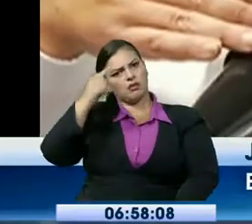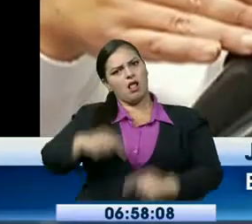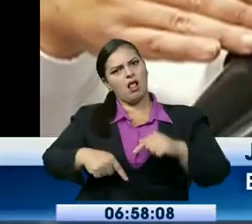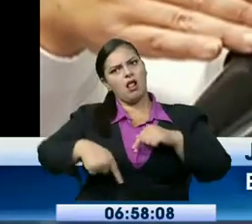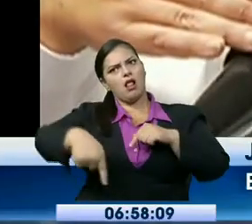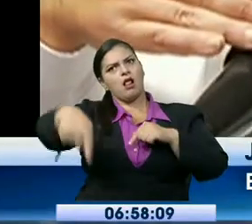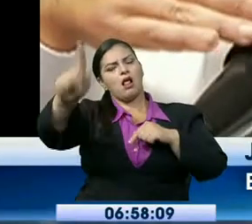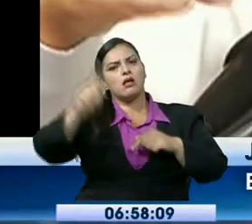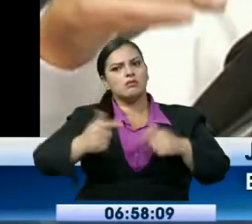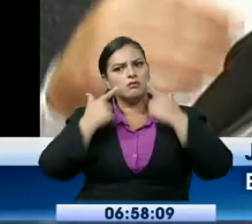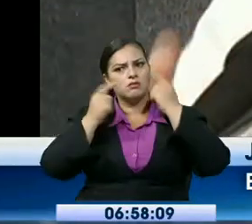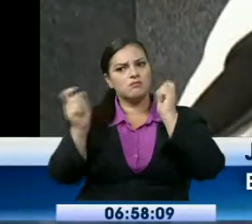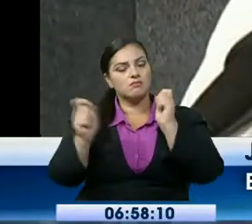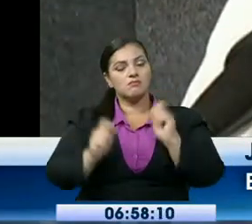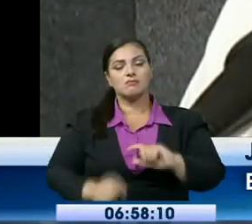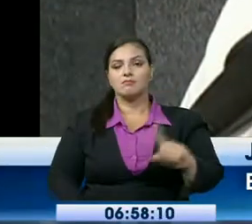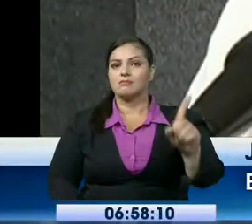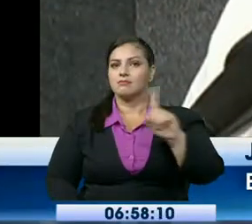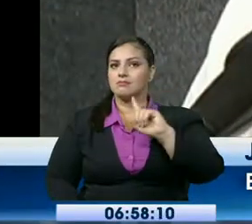servicio del lado